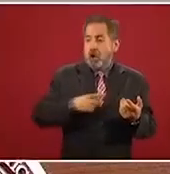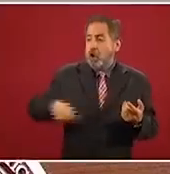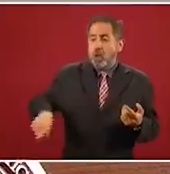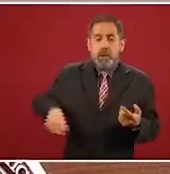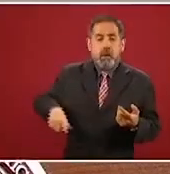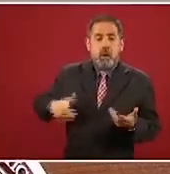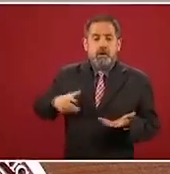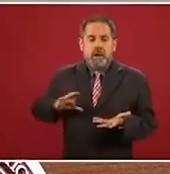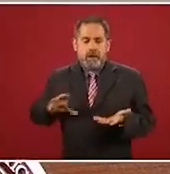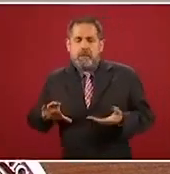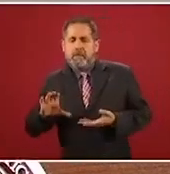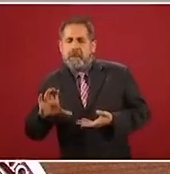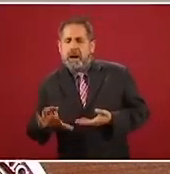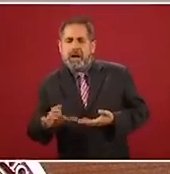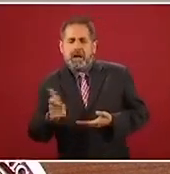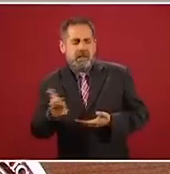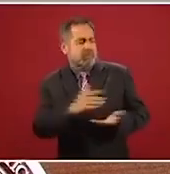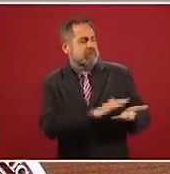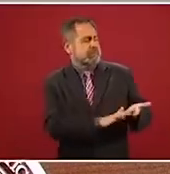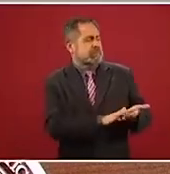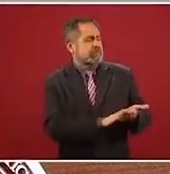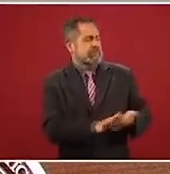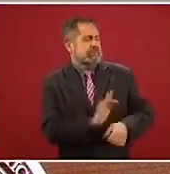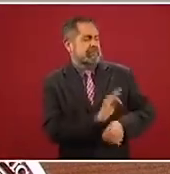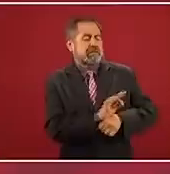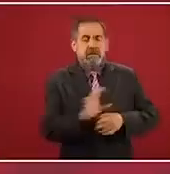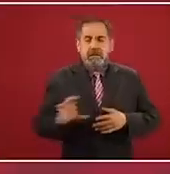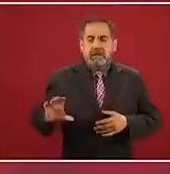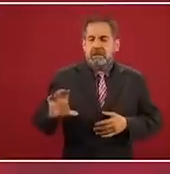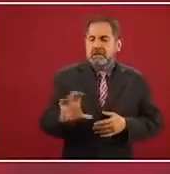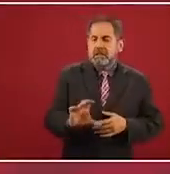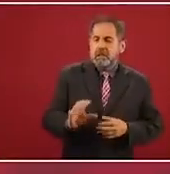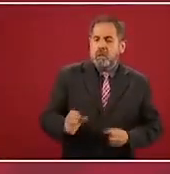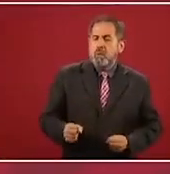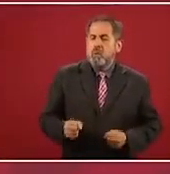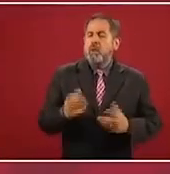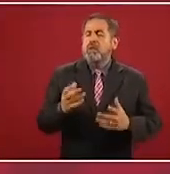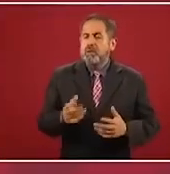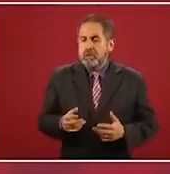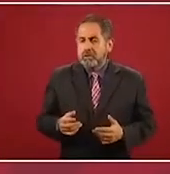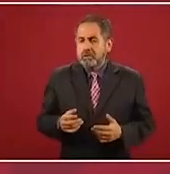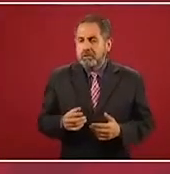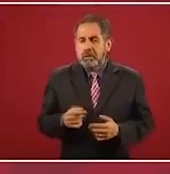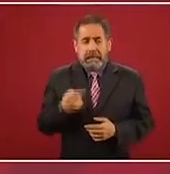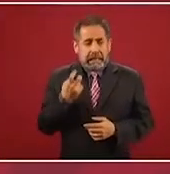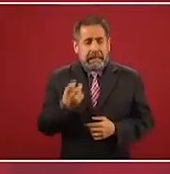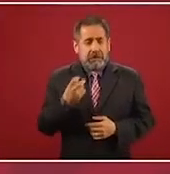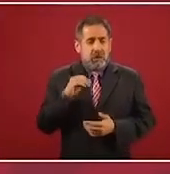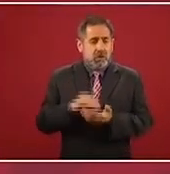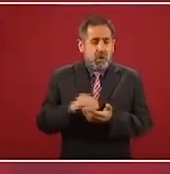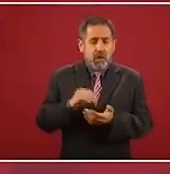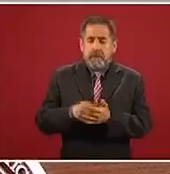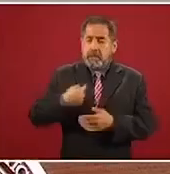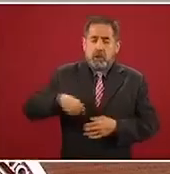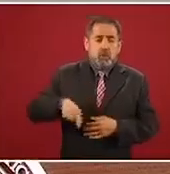pública. ¿Y saben cuánto le ha costado al país?